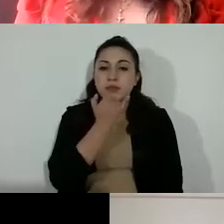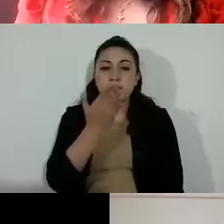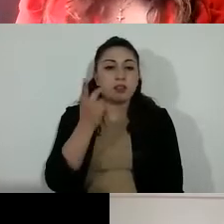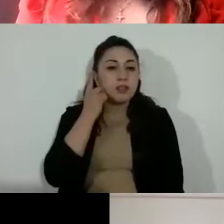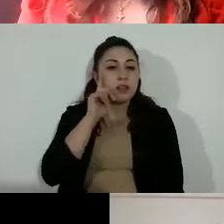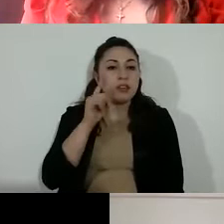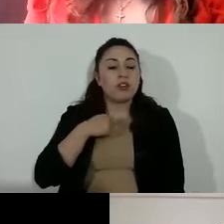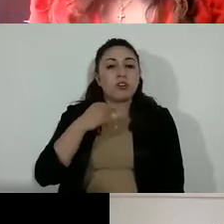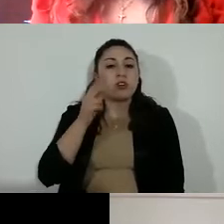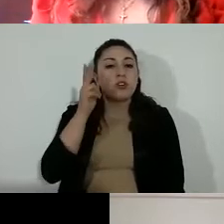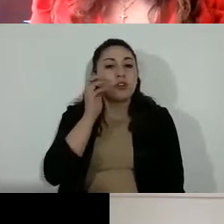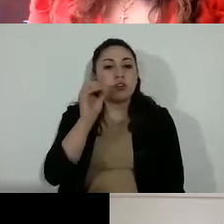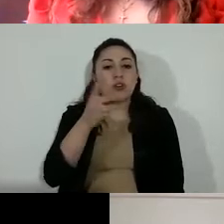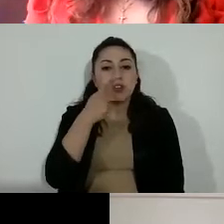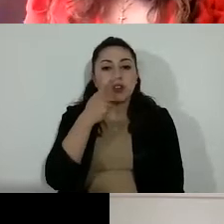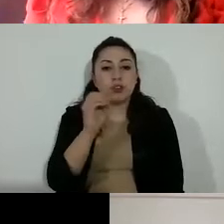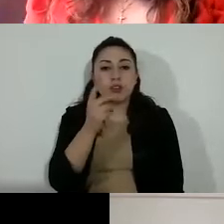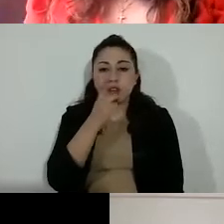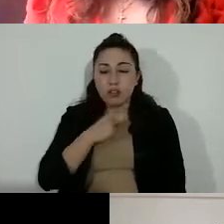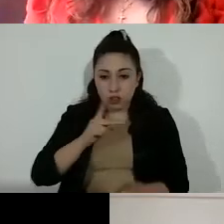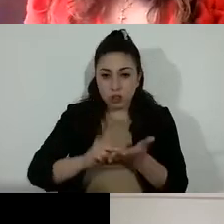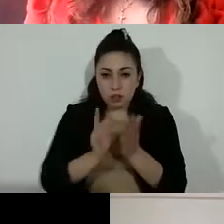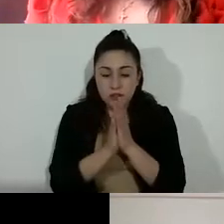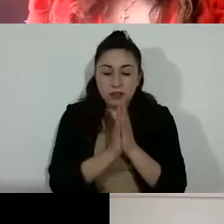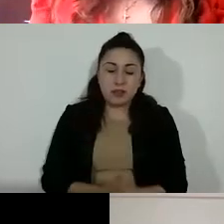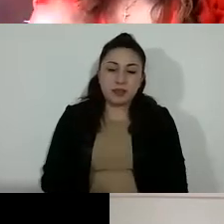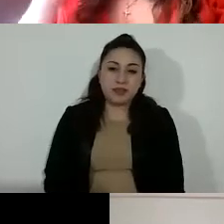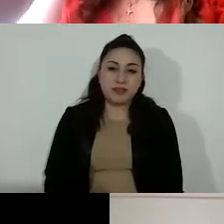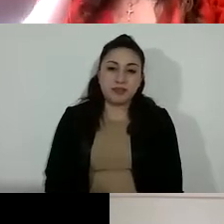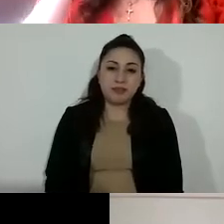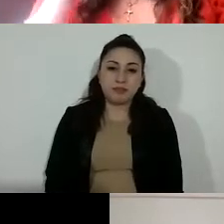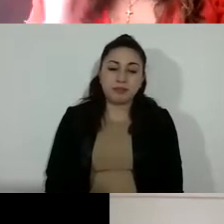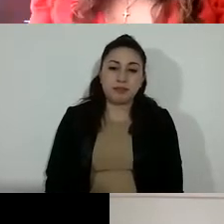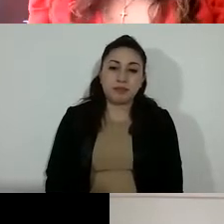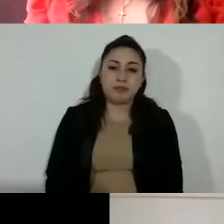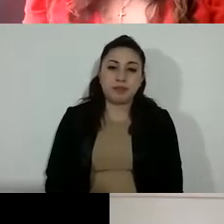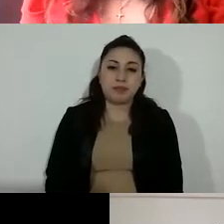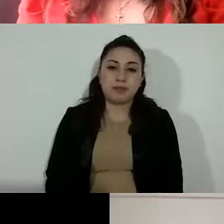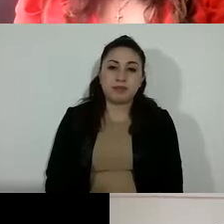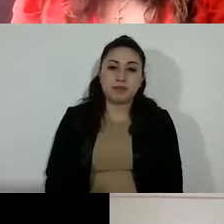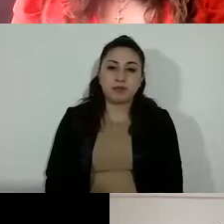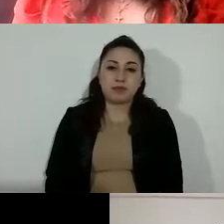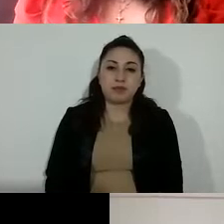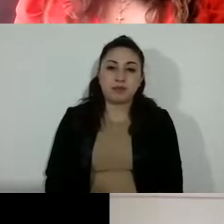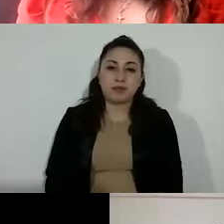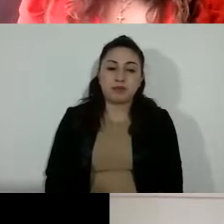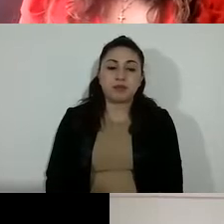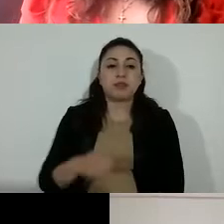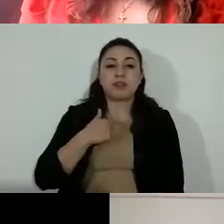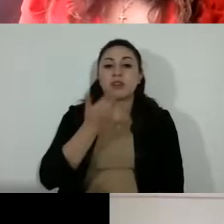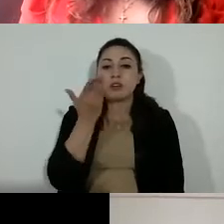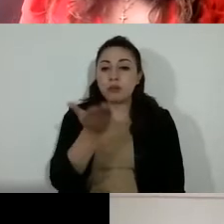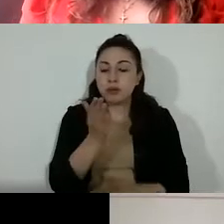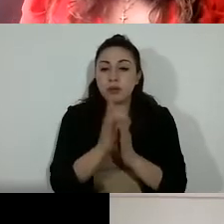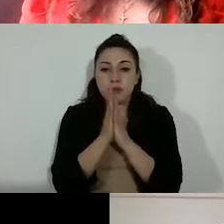escuché la parte que expone. Si fuera tan gentil, por favor. Sí, presidente, yo le solicitaría de la manera más